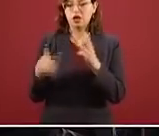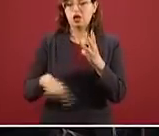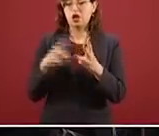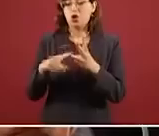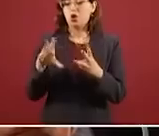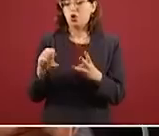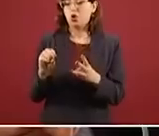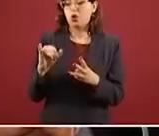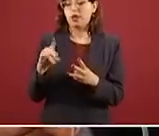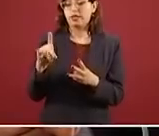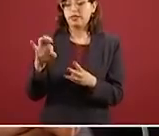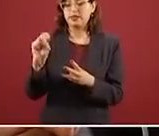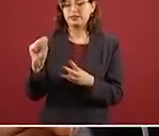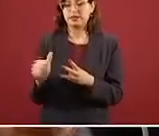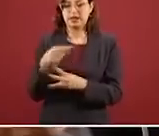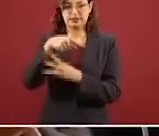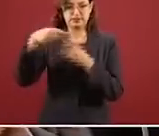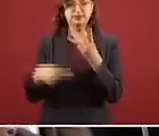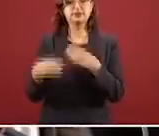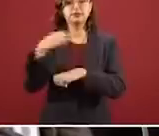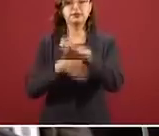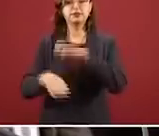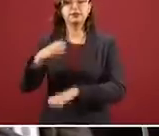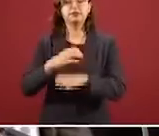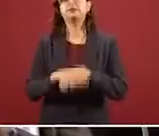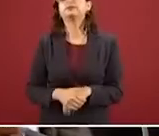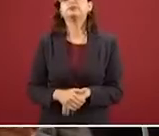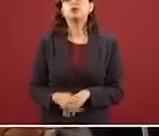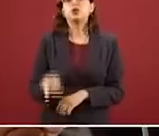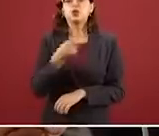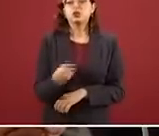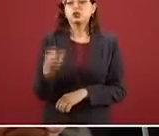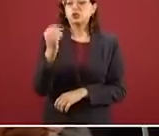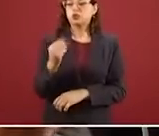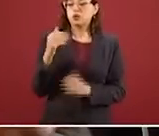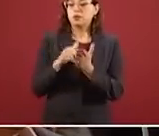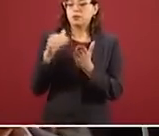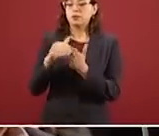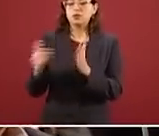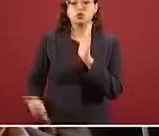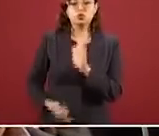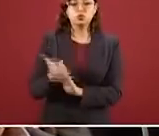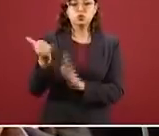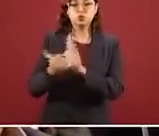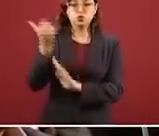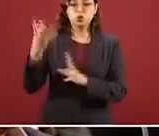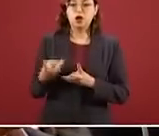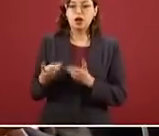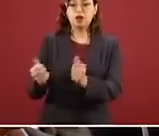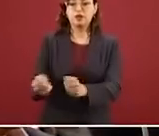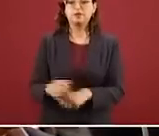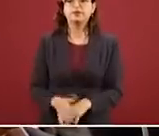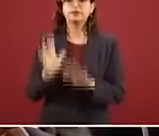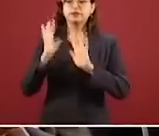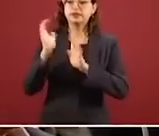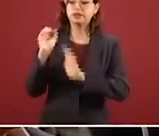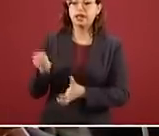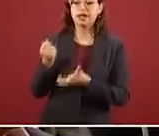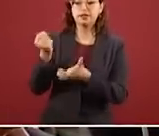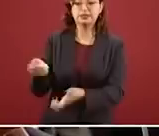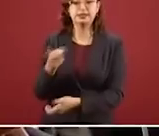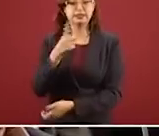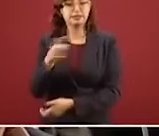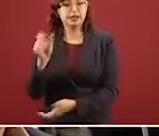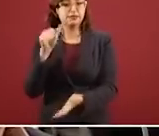Coedesa, SADCB. Cabe destacar que de los 209 millones que cuesta esta presa, les han dado 100 millones de